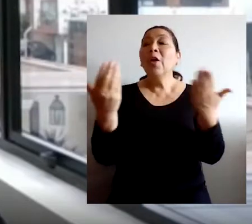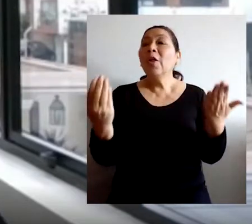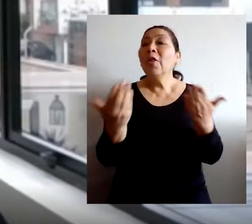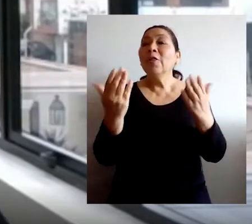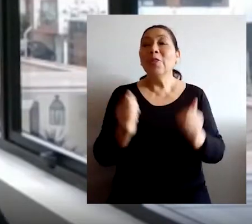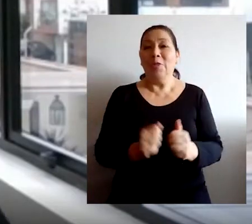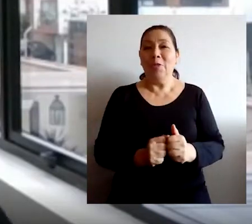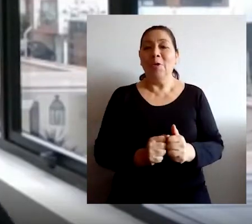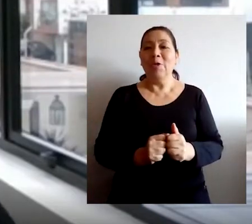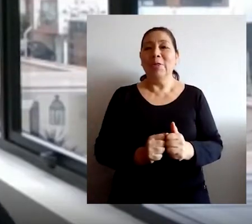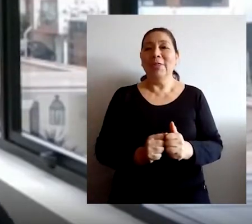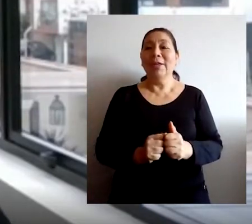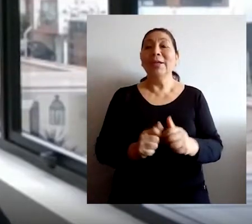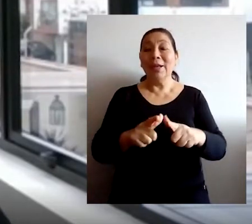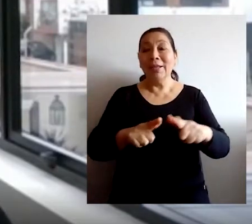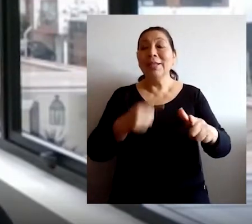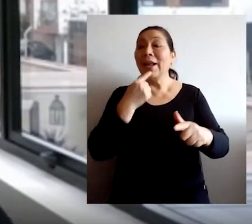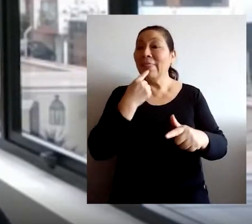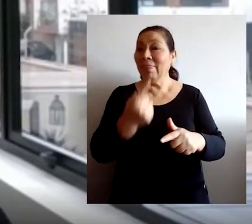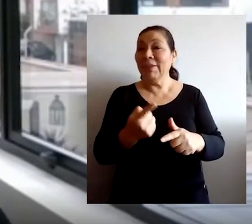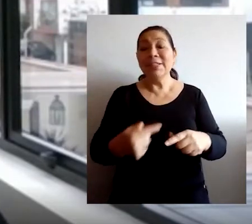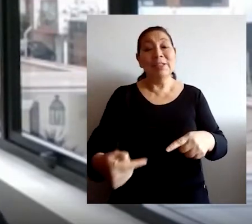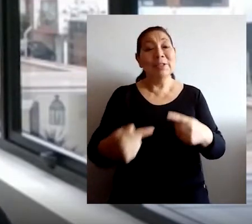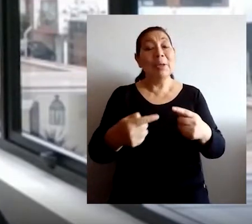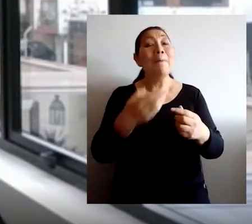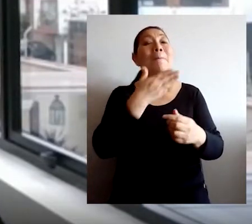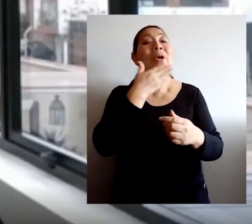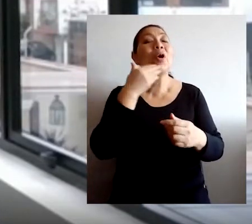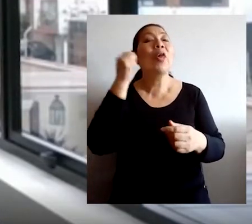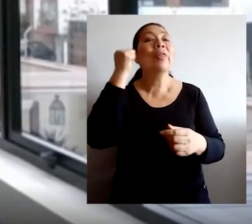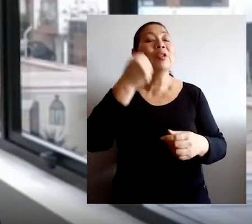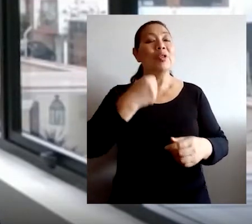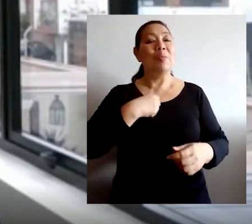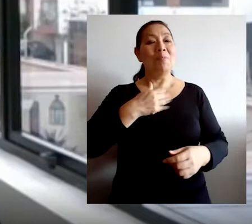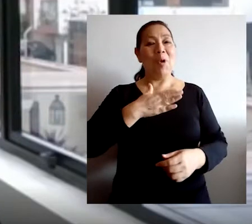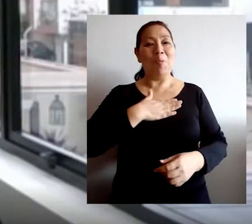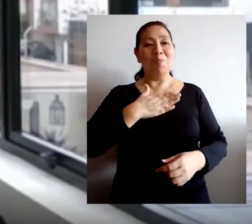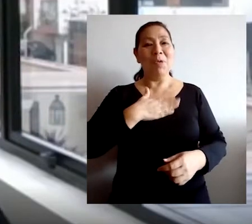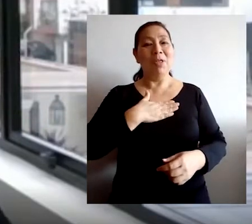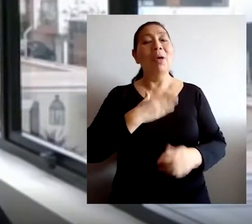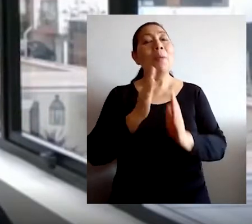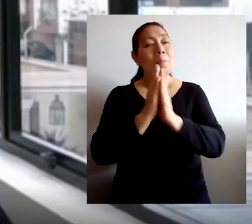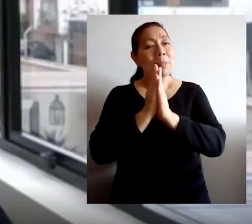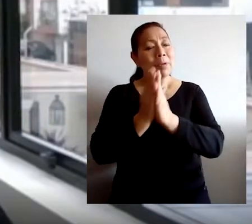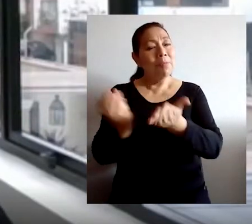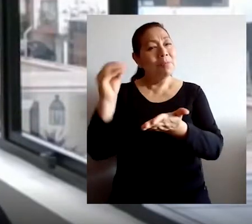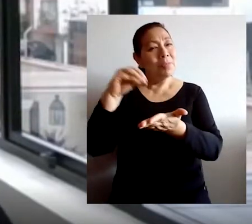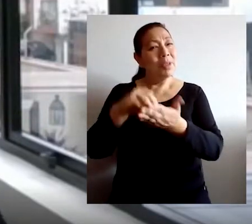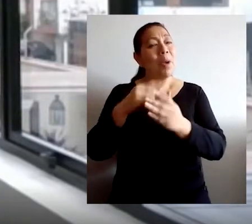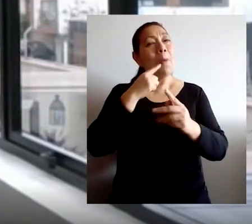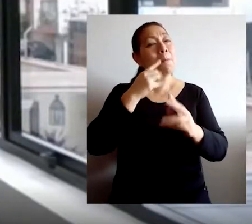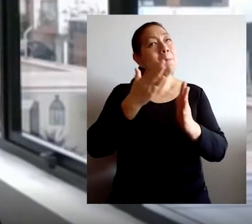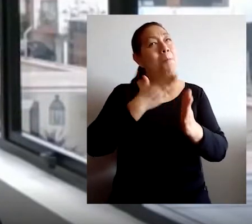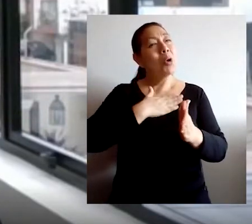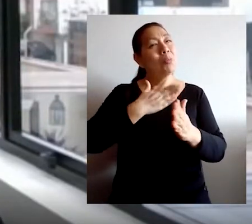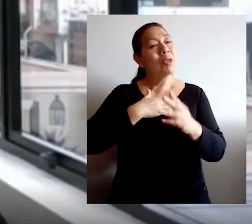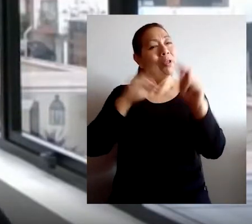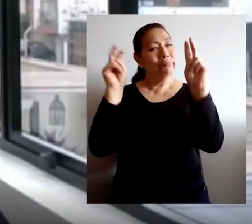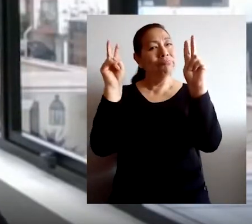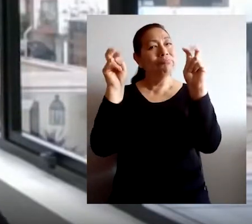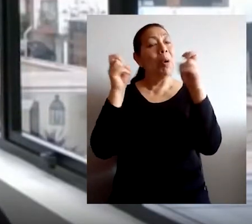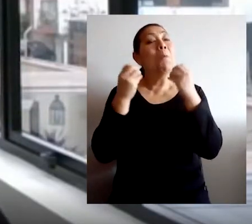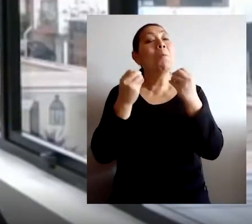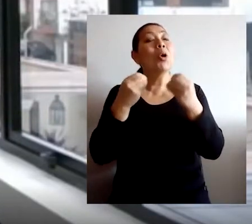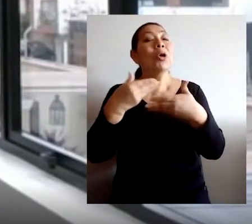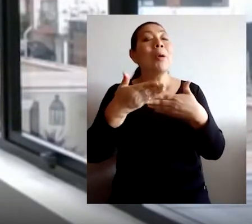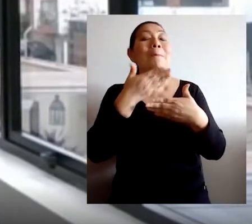donde la sala dice, se discute el mejor derecho de propiedad. Le ruego coloquen la palabra propiedad entre comillas,